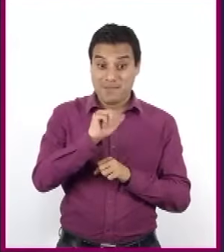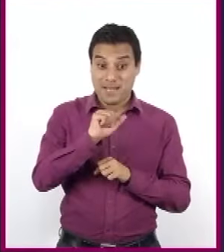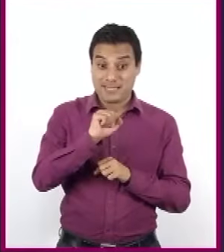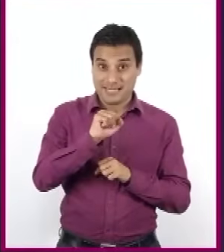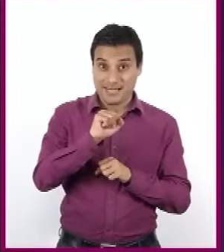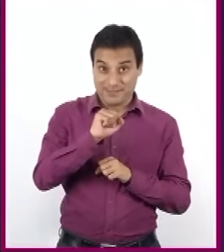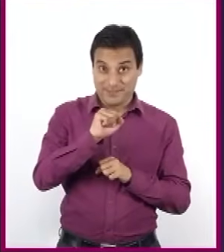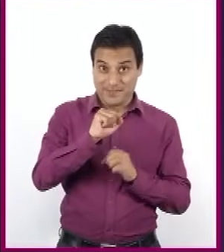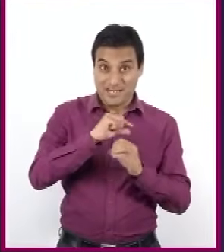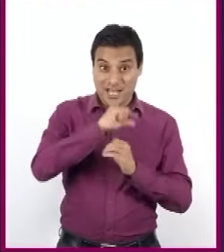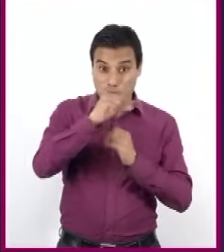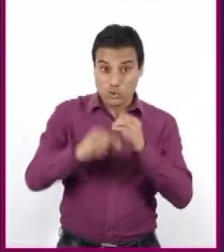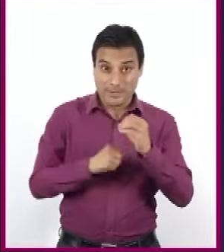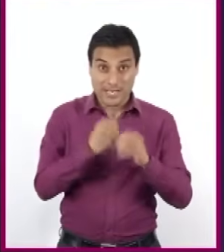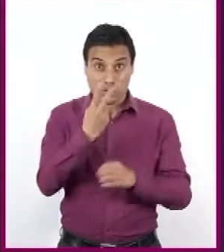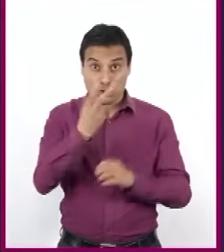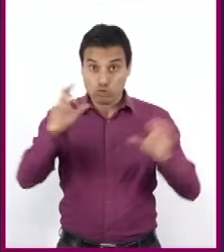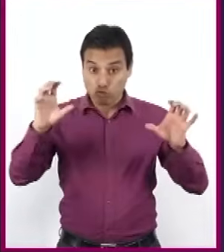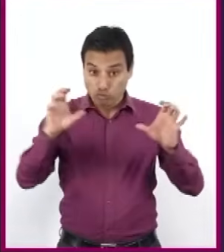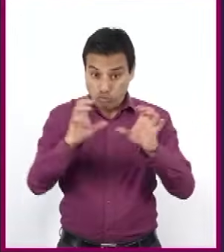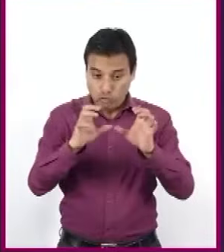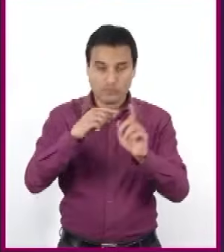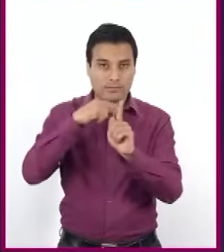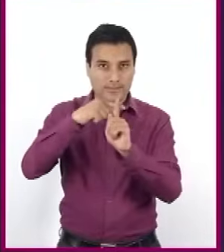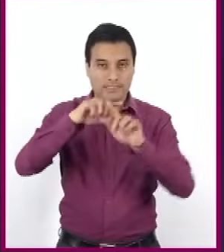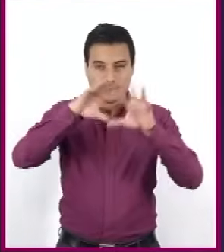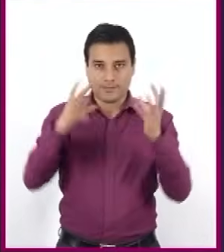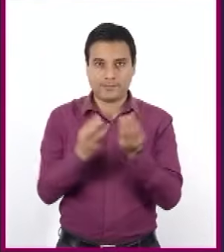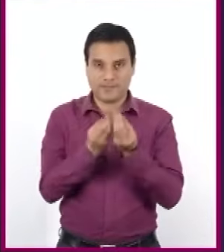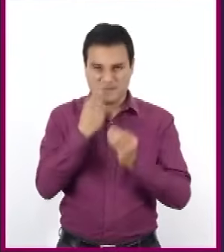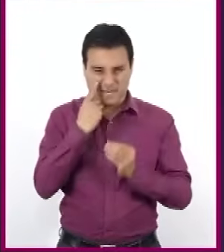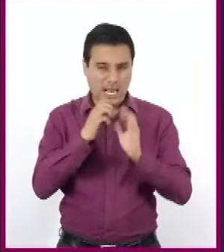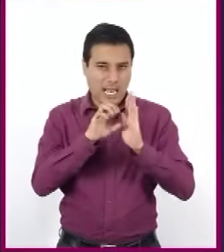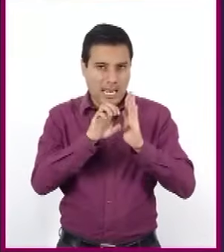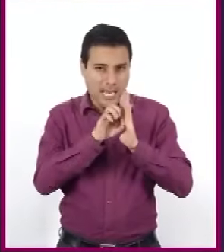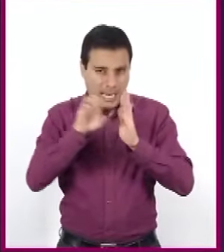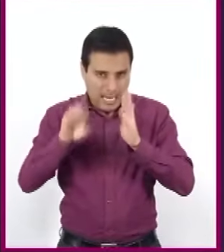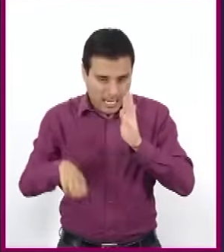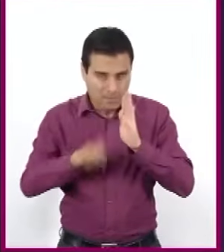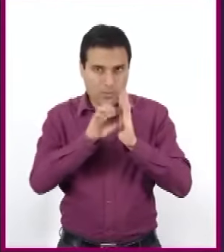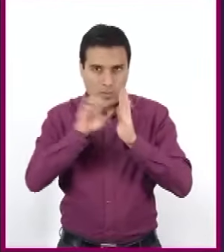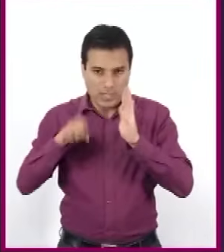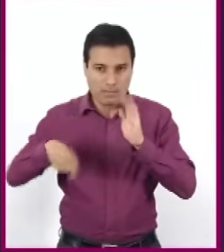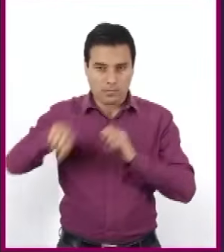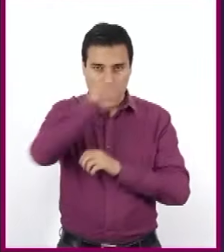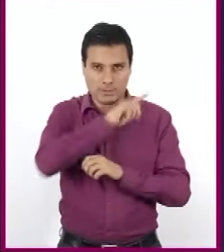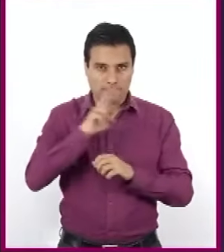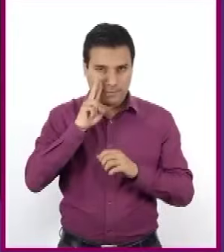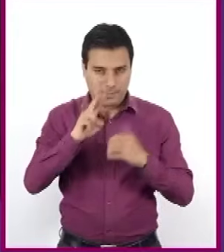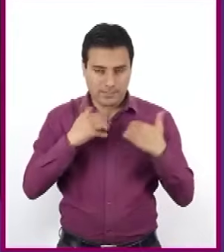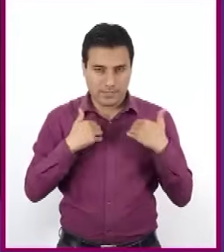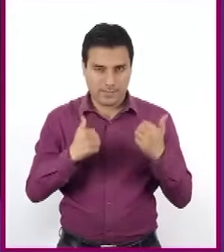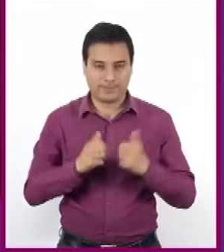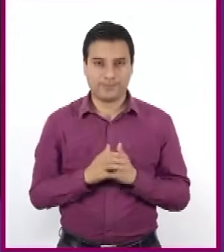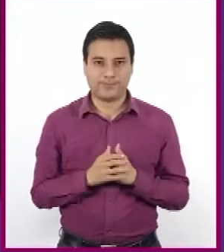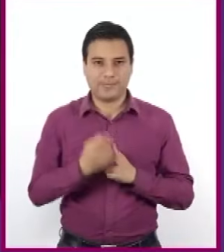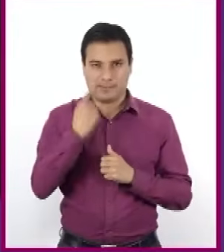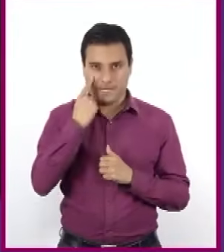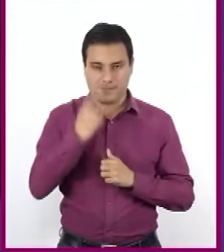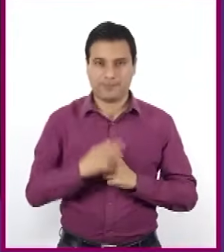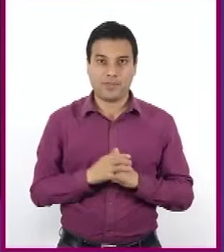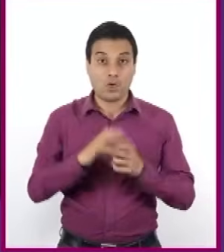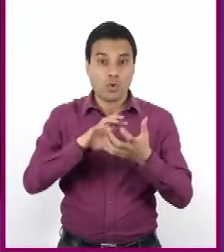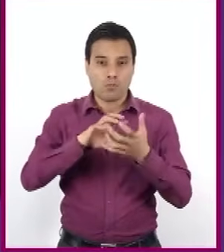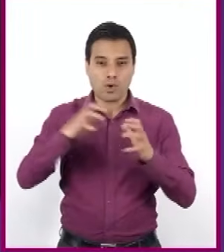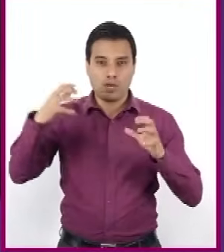molécula correspondiente. Presentamos estos ejemplos para que quede mucho más claro. ¿Cuál será la masa de una